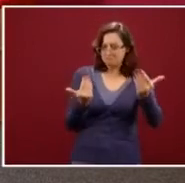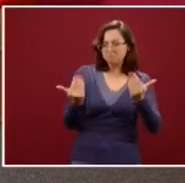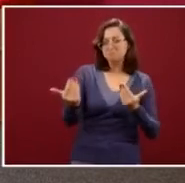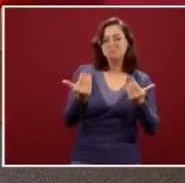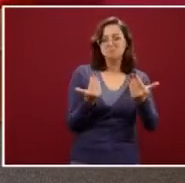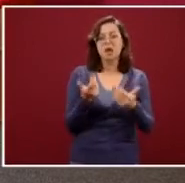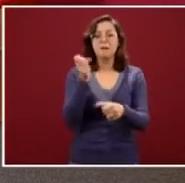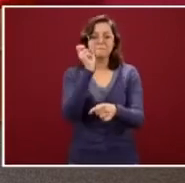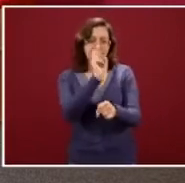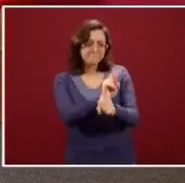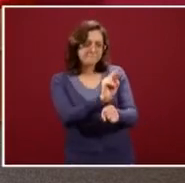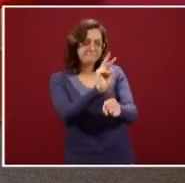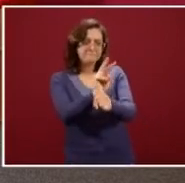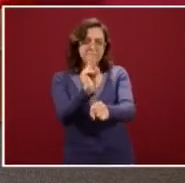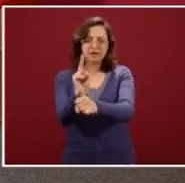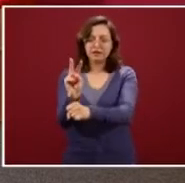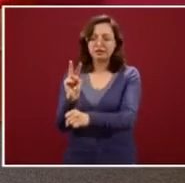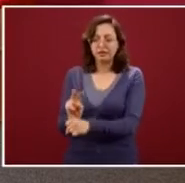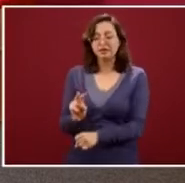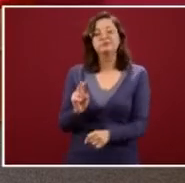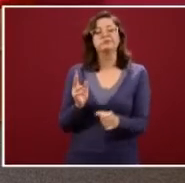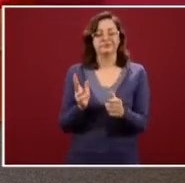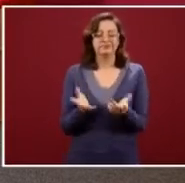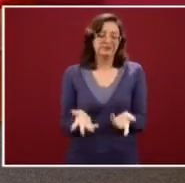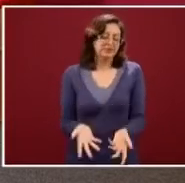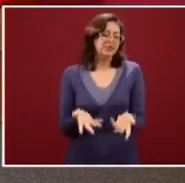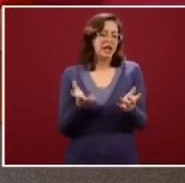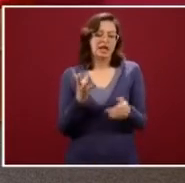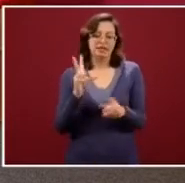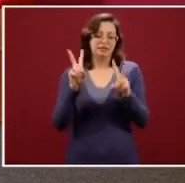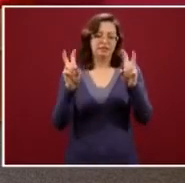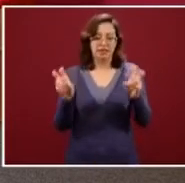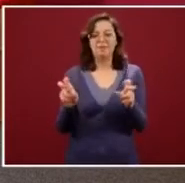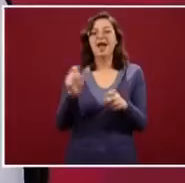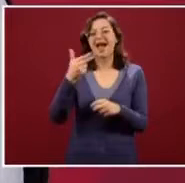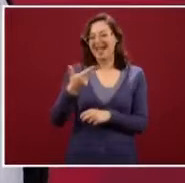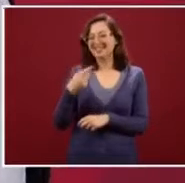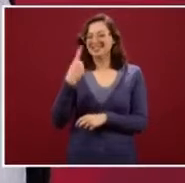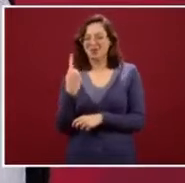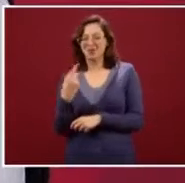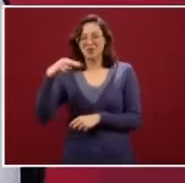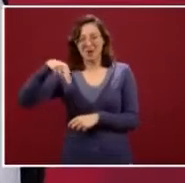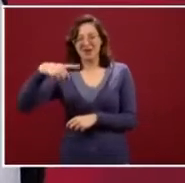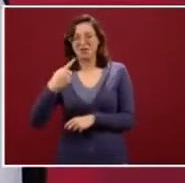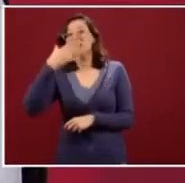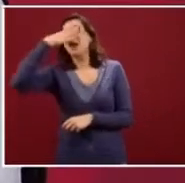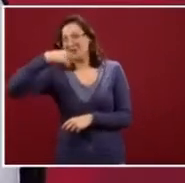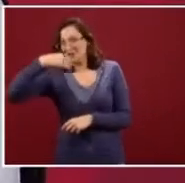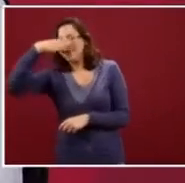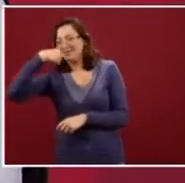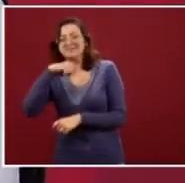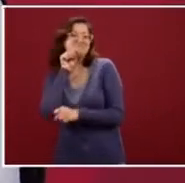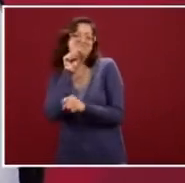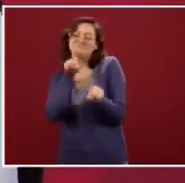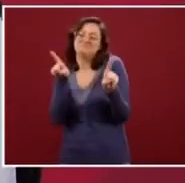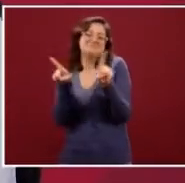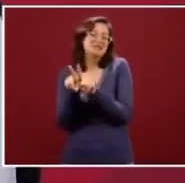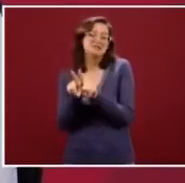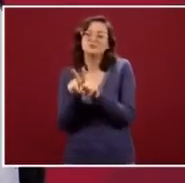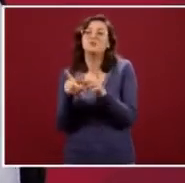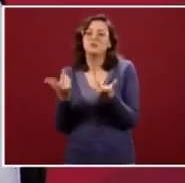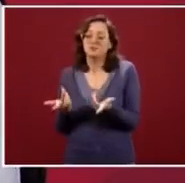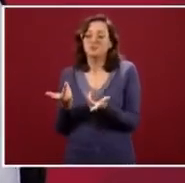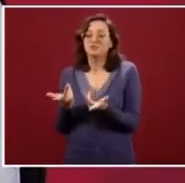es como lo hacemos ya hoy en el tema de influenza, ¿sí? Es decir, no necesitamos confirmar a todas